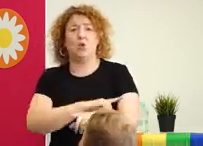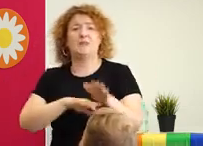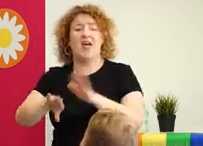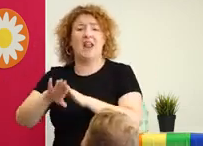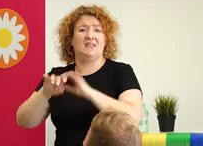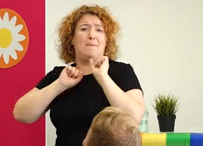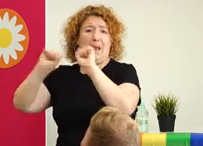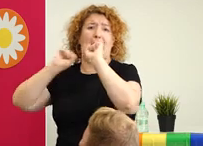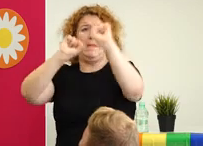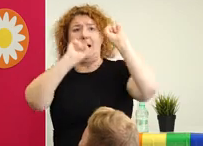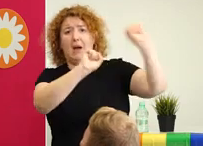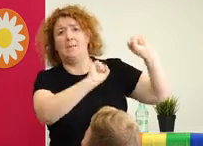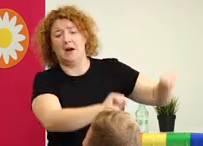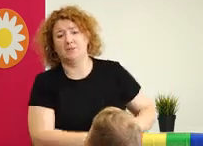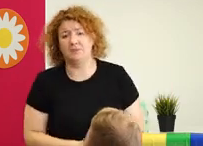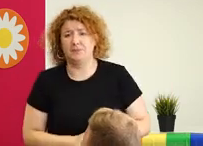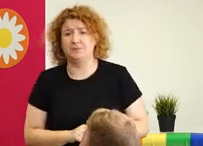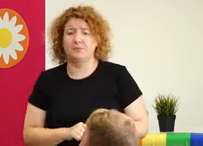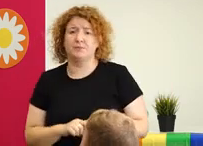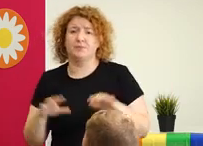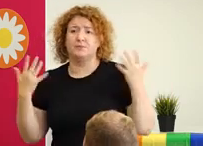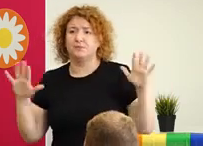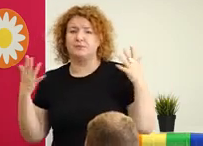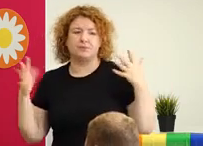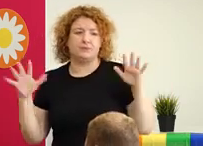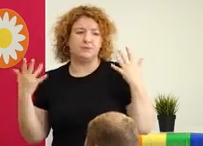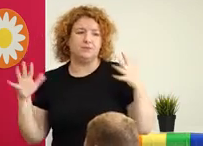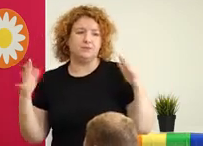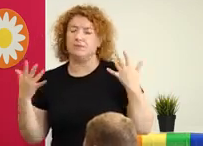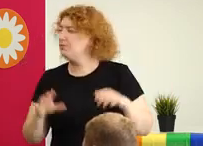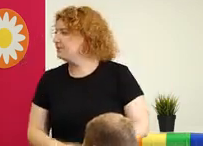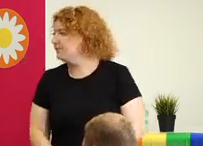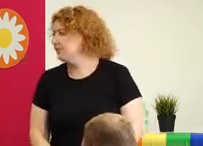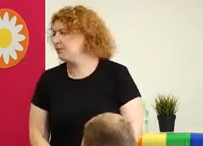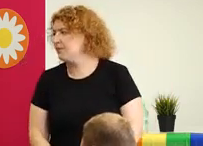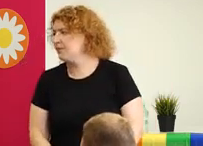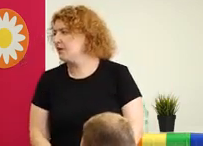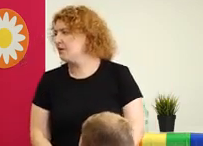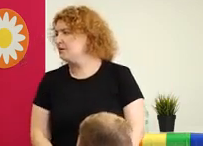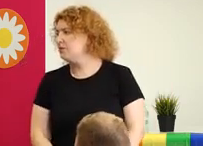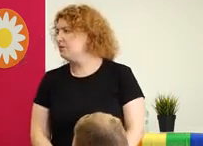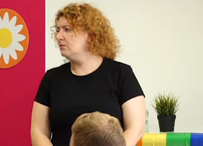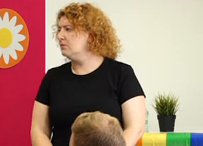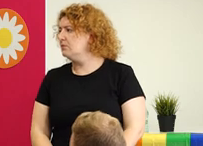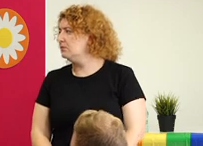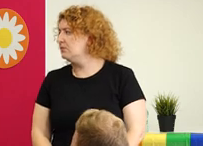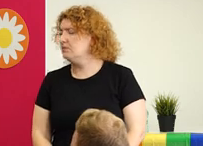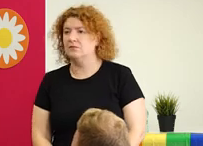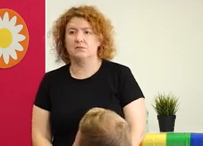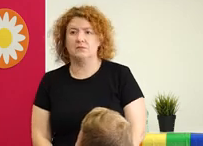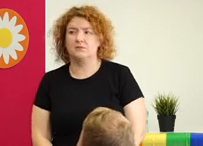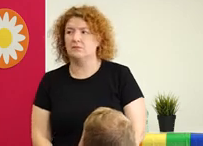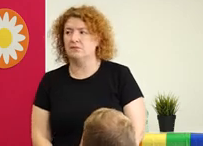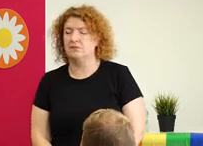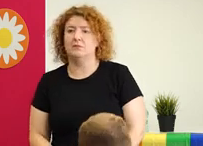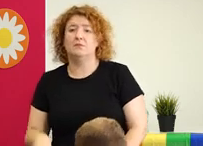comunidad. Retrasamos el recurso, lo decimos en pleno orgullo y quedamos de nuevo con el pin del